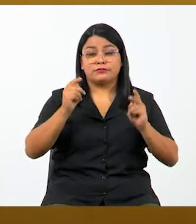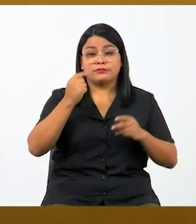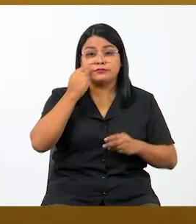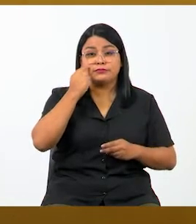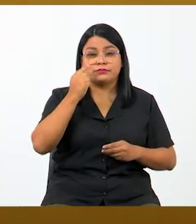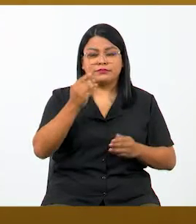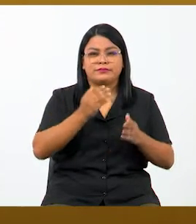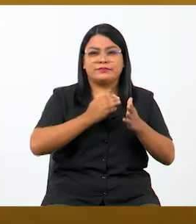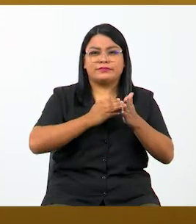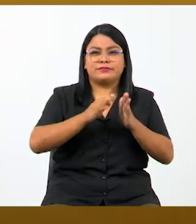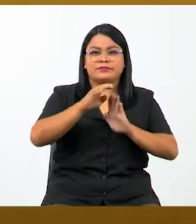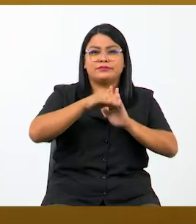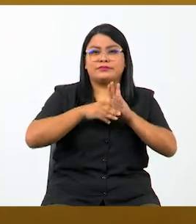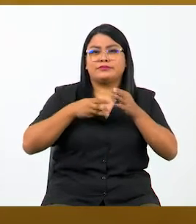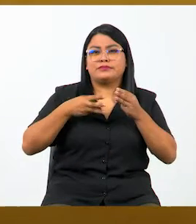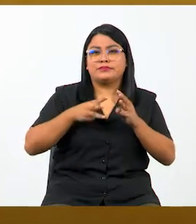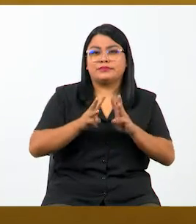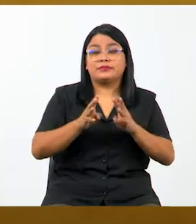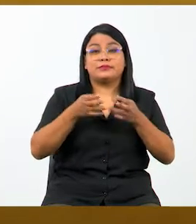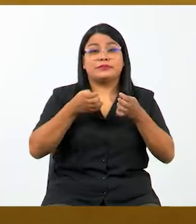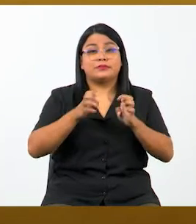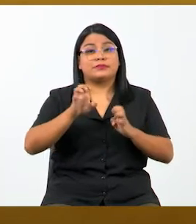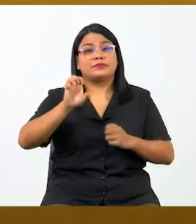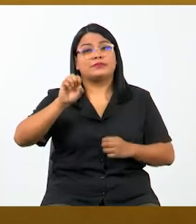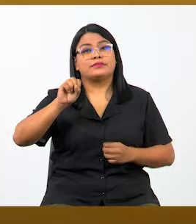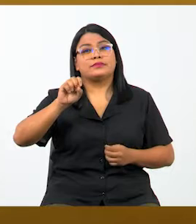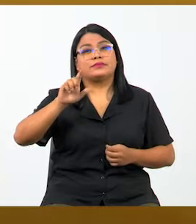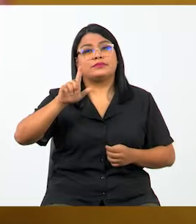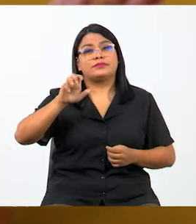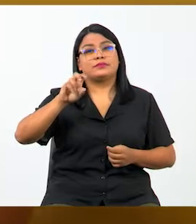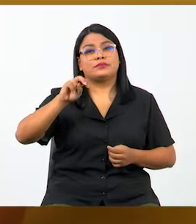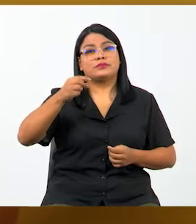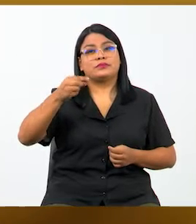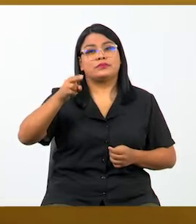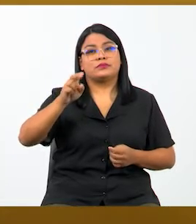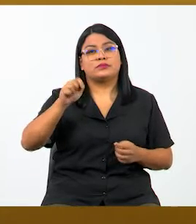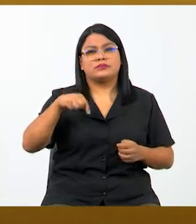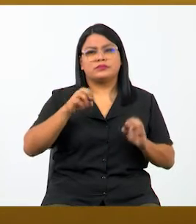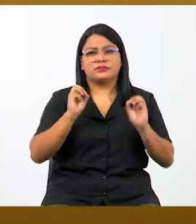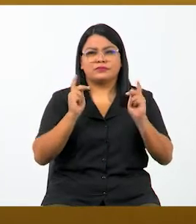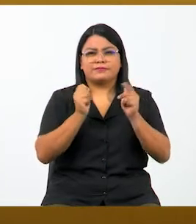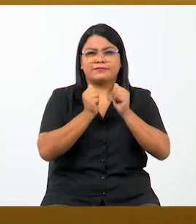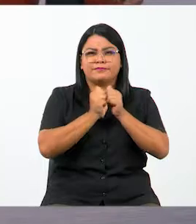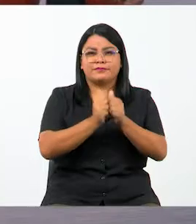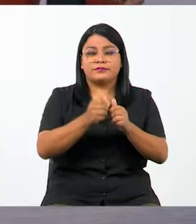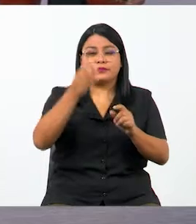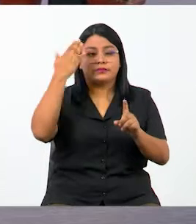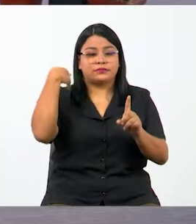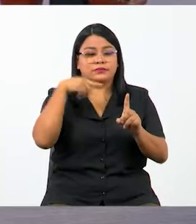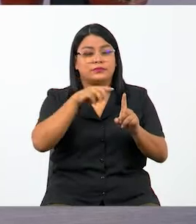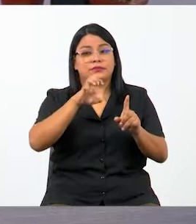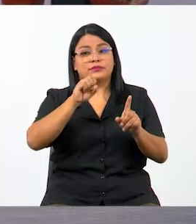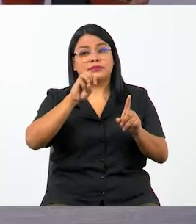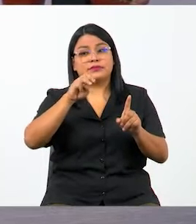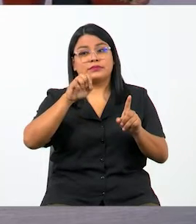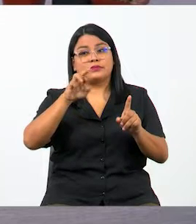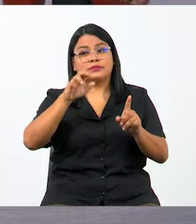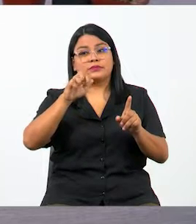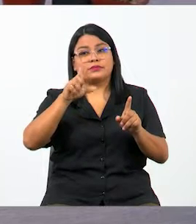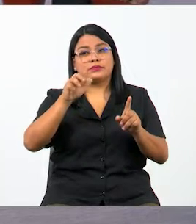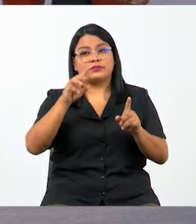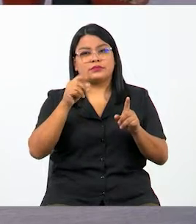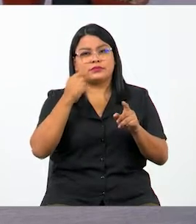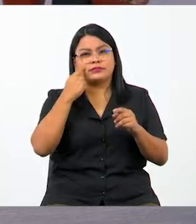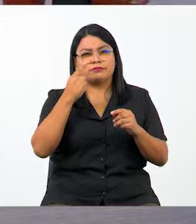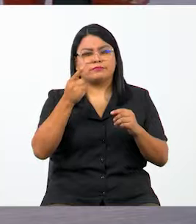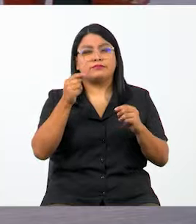conversaremos acerca de la guía metodológica de la estrategia ESLengua. En esta ocasión me acompaña Esmeralda Ramos, con quien conversaremos